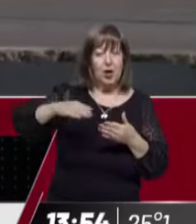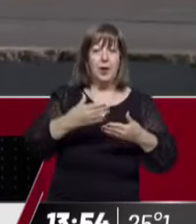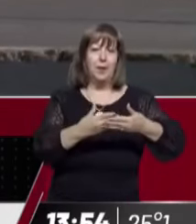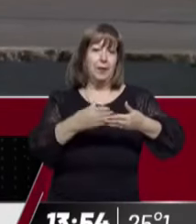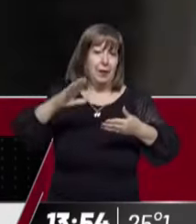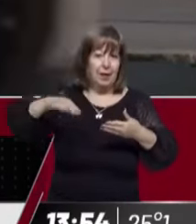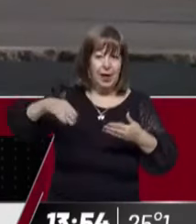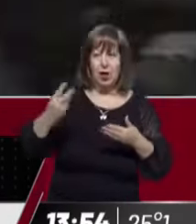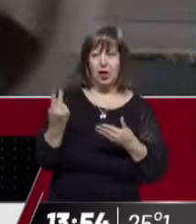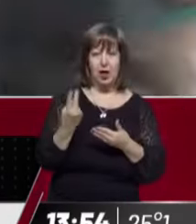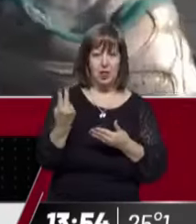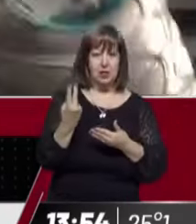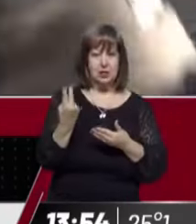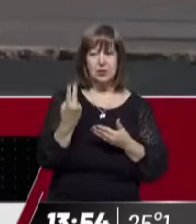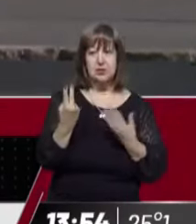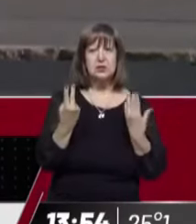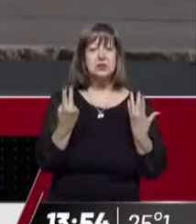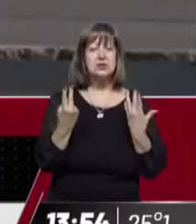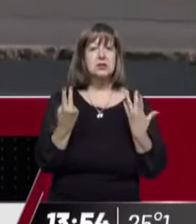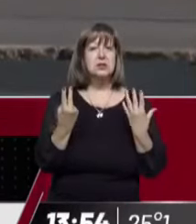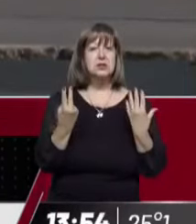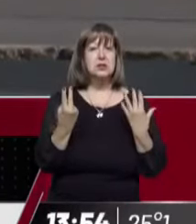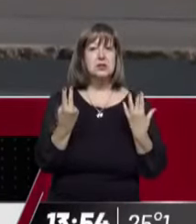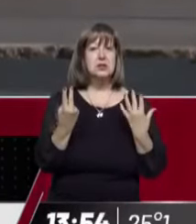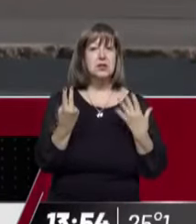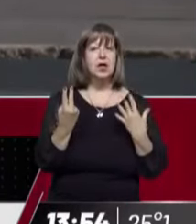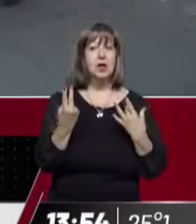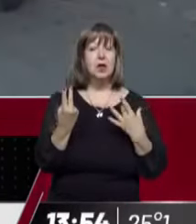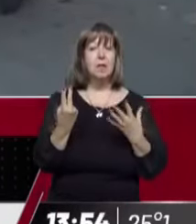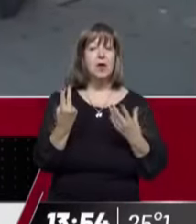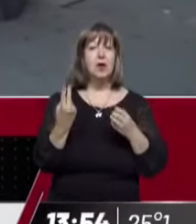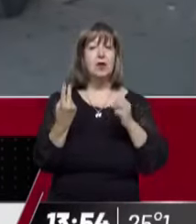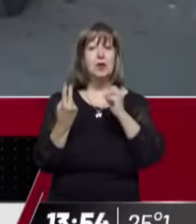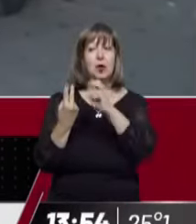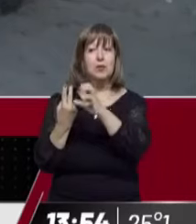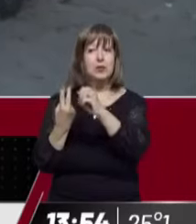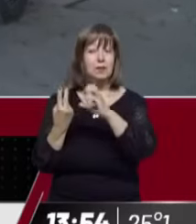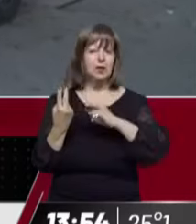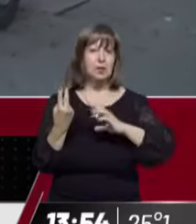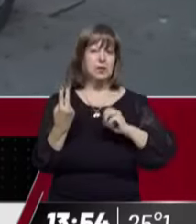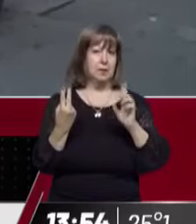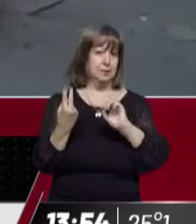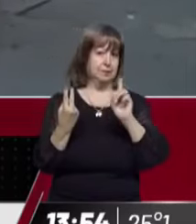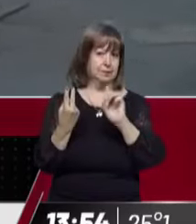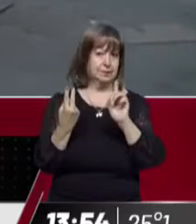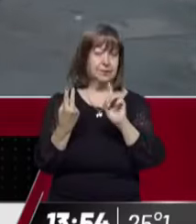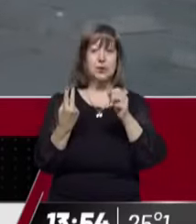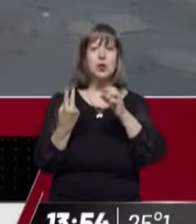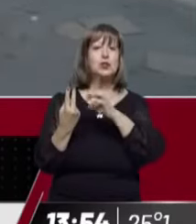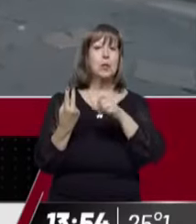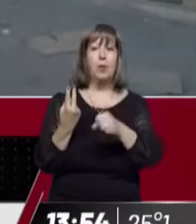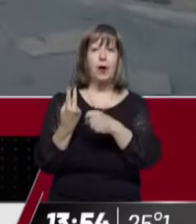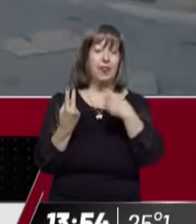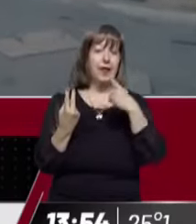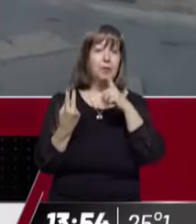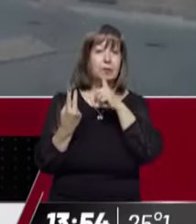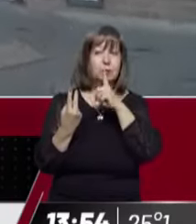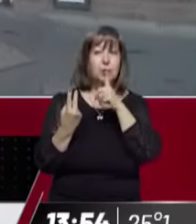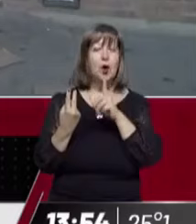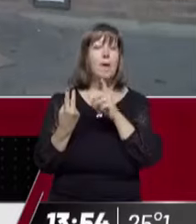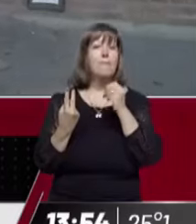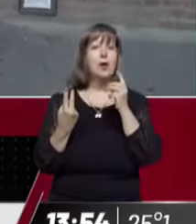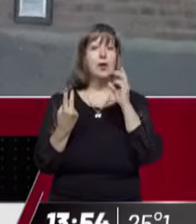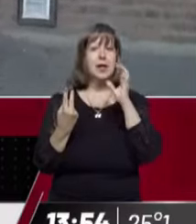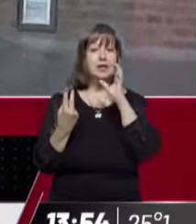bebita, se tiene especial cuidado con el tema de las identidades y con todo el manejo del caso, porque hay que ser muy